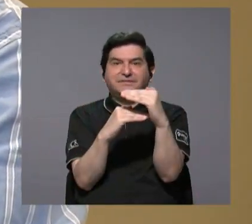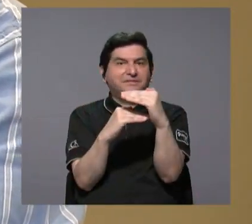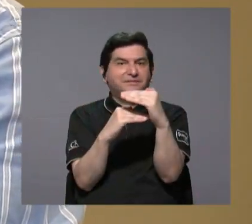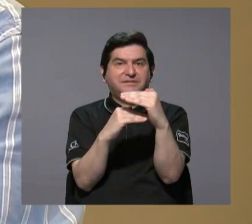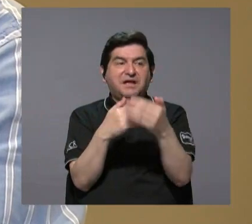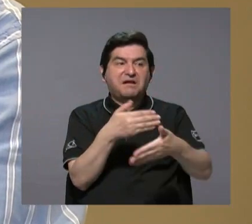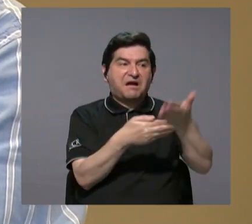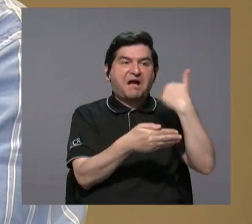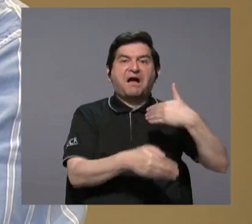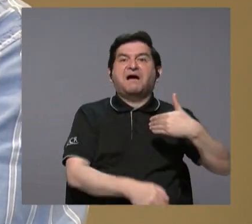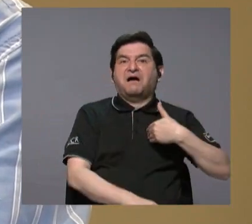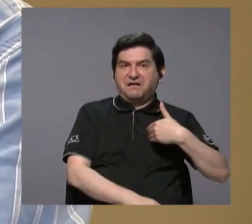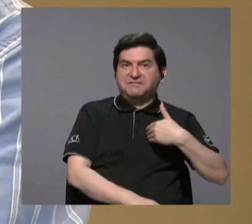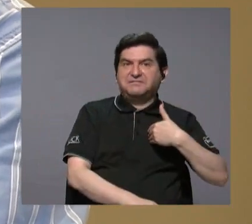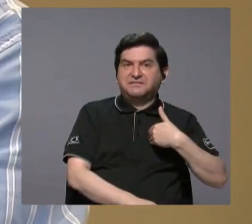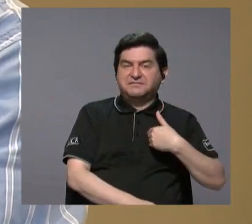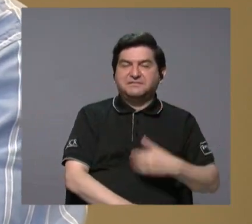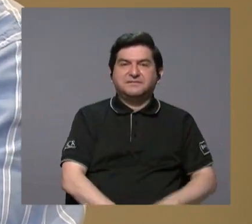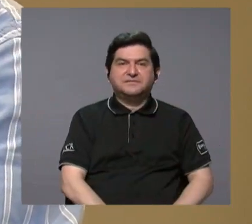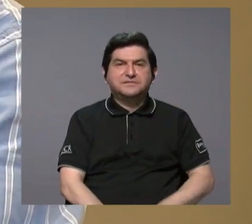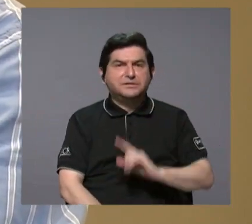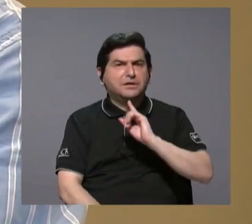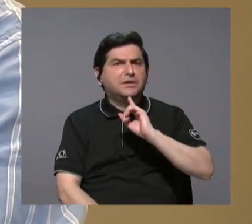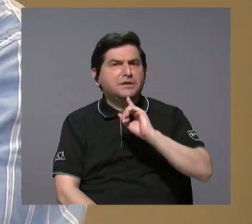del que tenían antes. Y como bien menciona